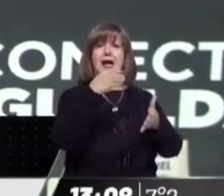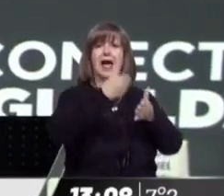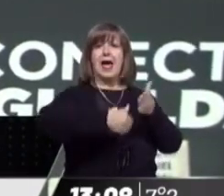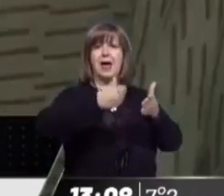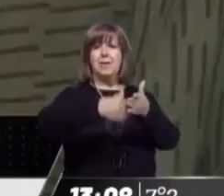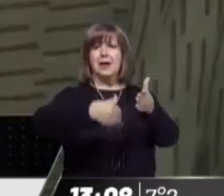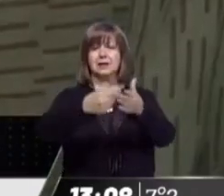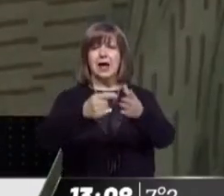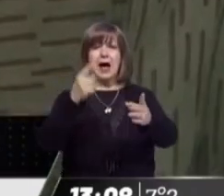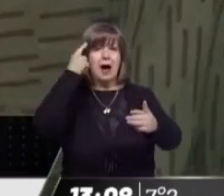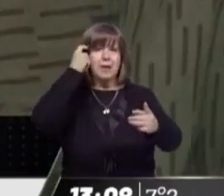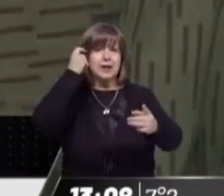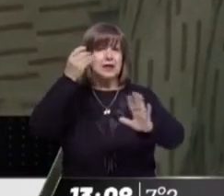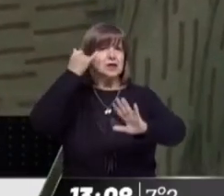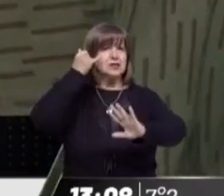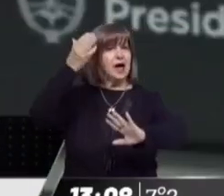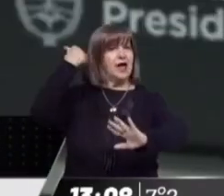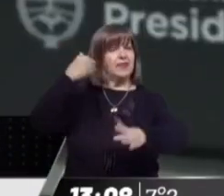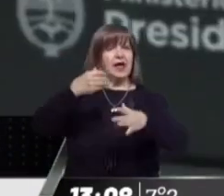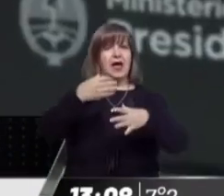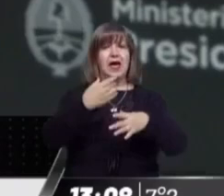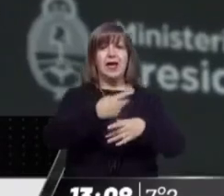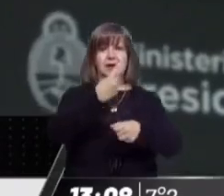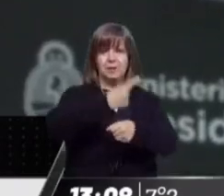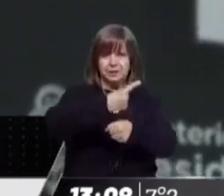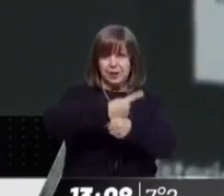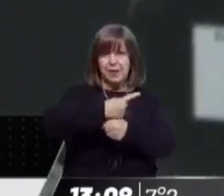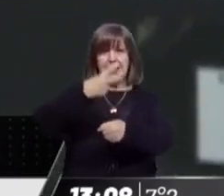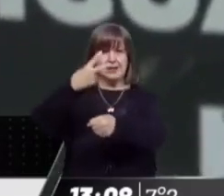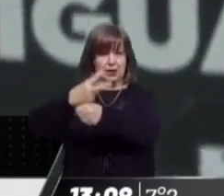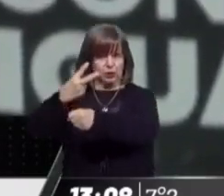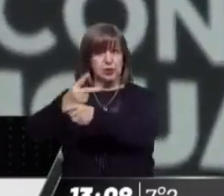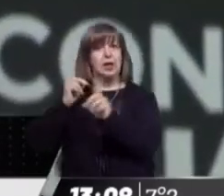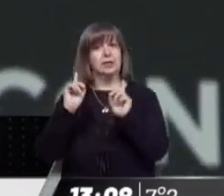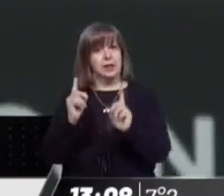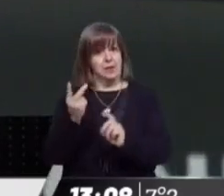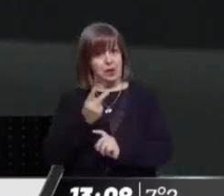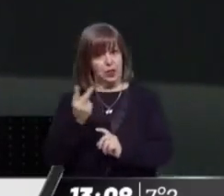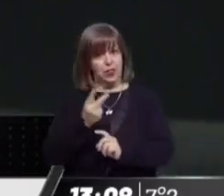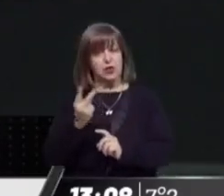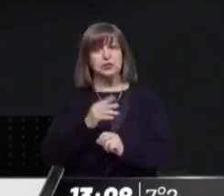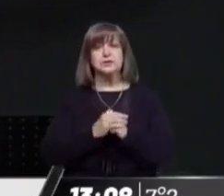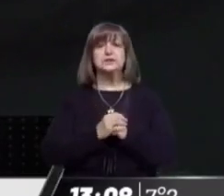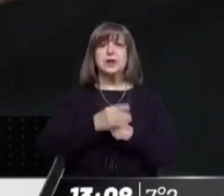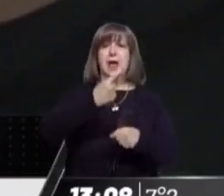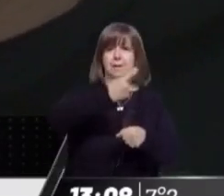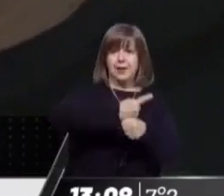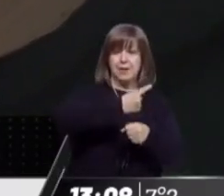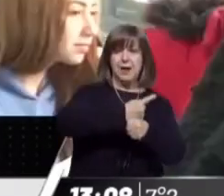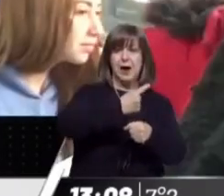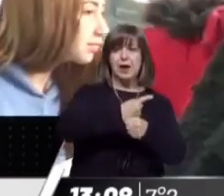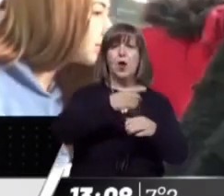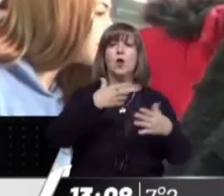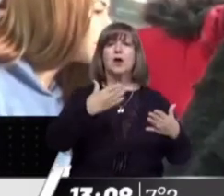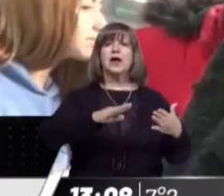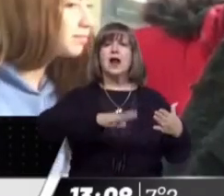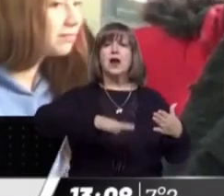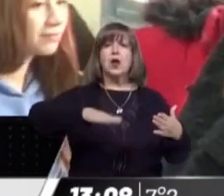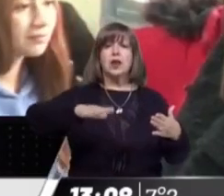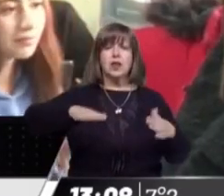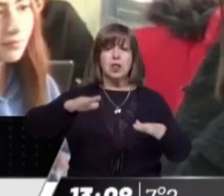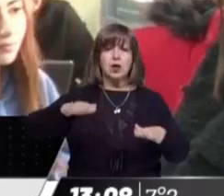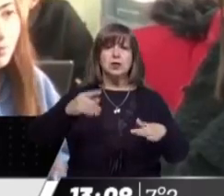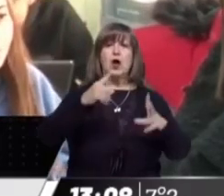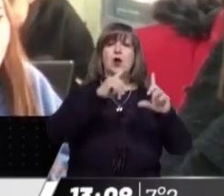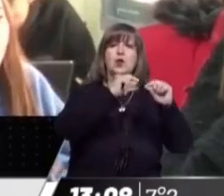de los aprendizajes matemáticos en educación primaria y en educación secundaria. En el caso de nivel primario se va a evaluar lo que